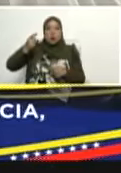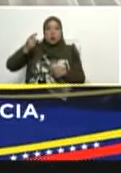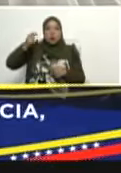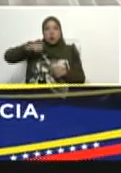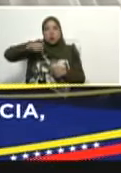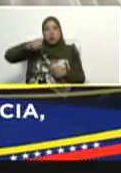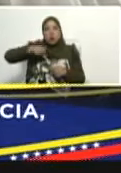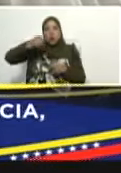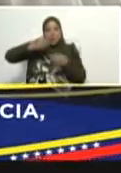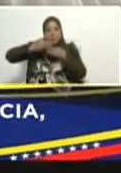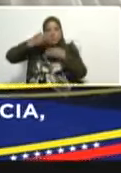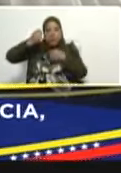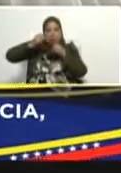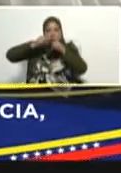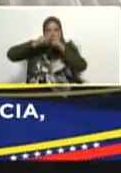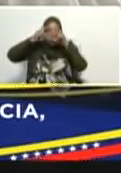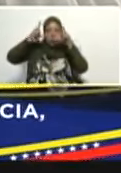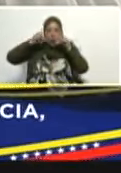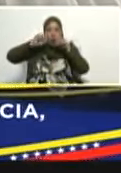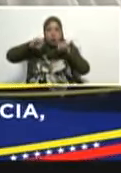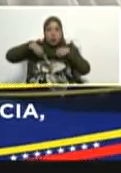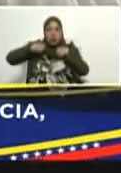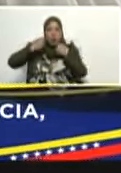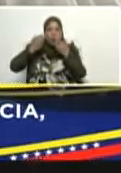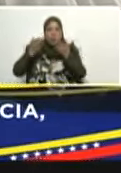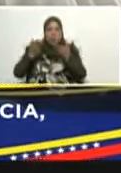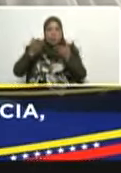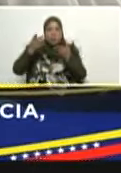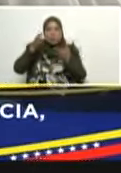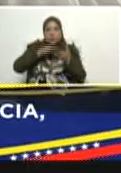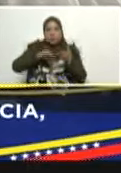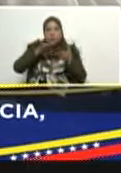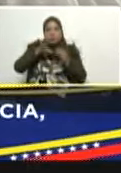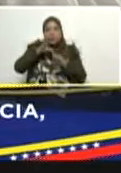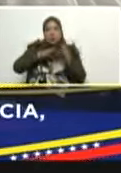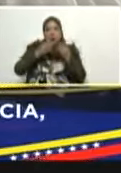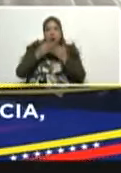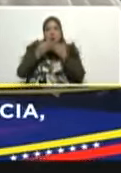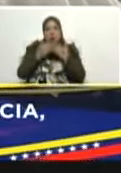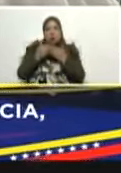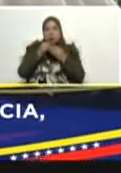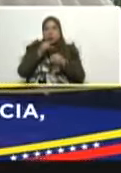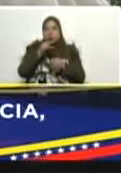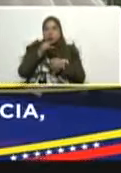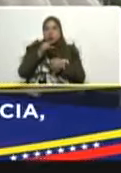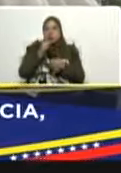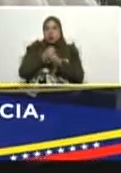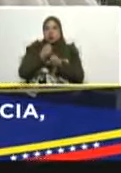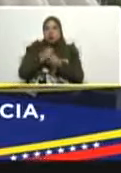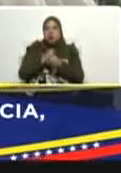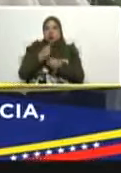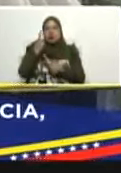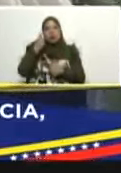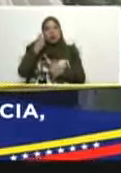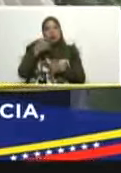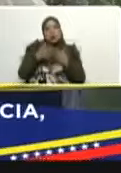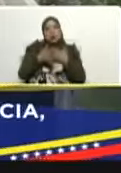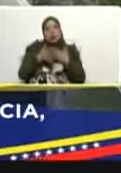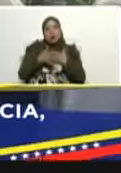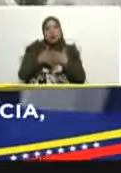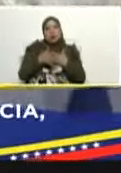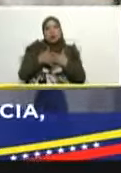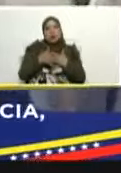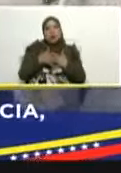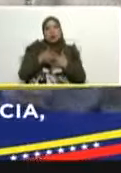aquí como un regalo. Sí, señor. A este centro de estudios científicos, con la mano de ustedes, muchachos. Tomen